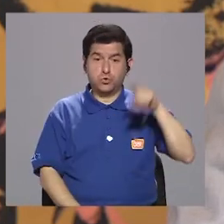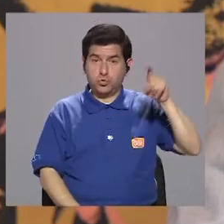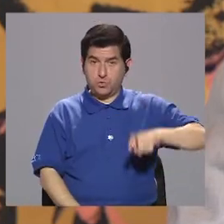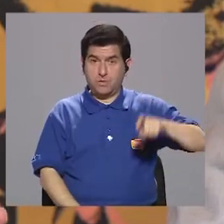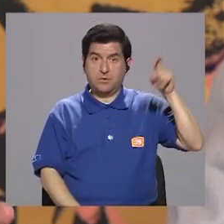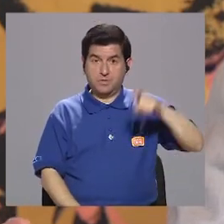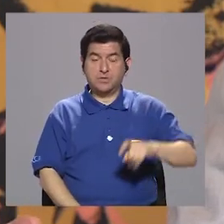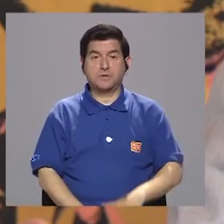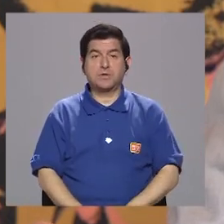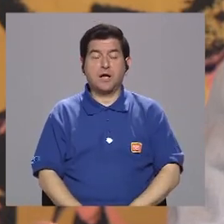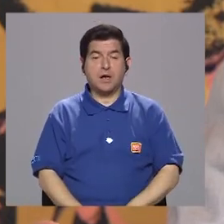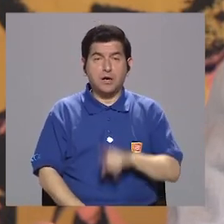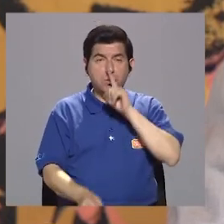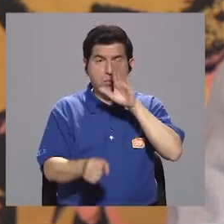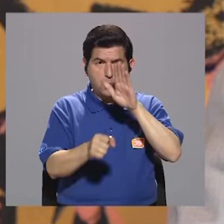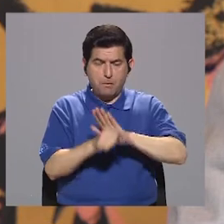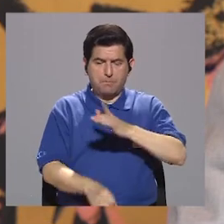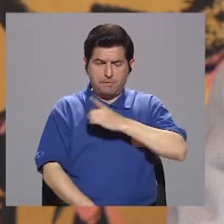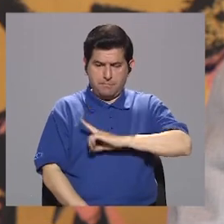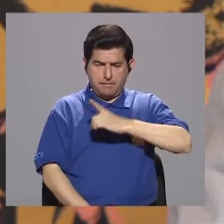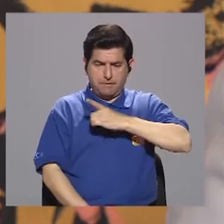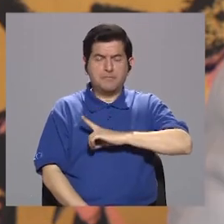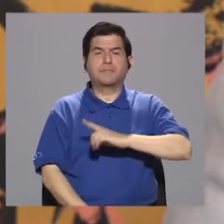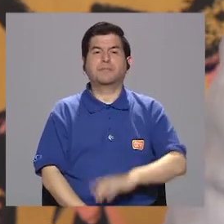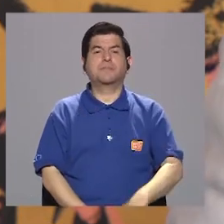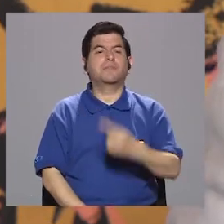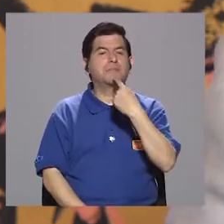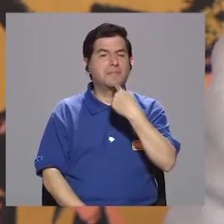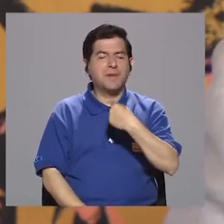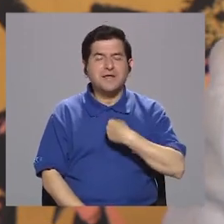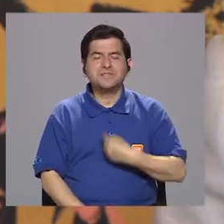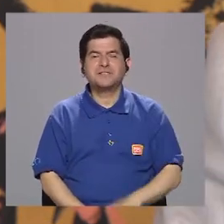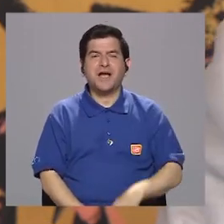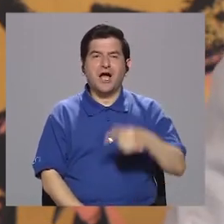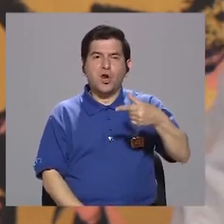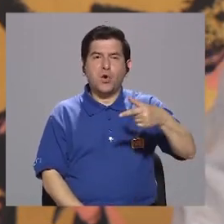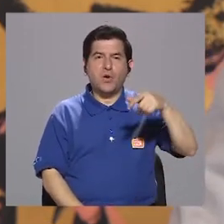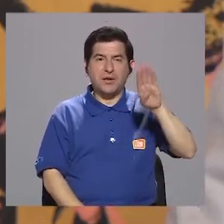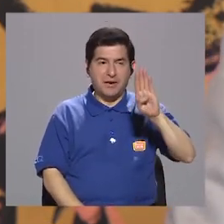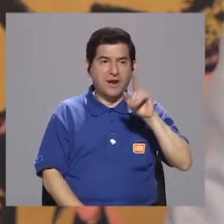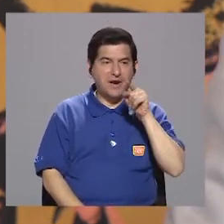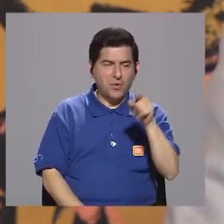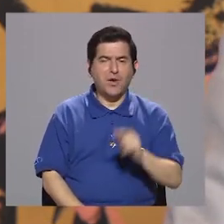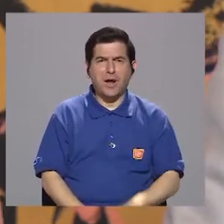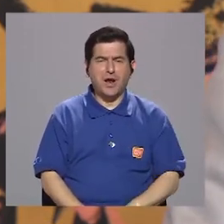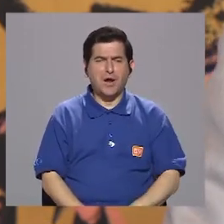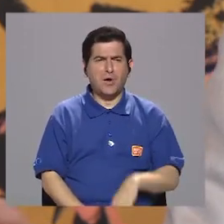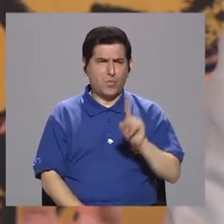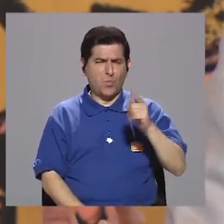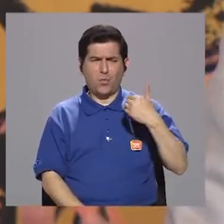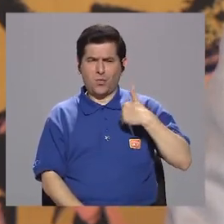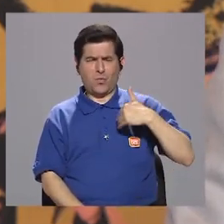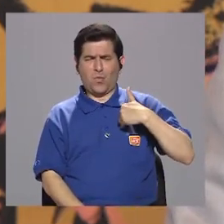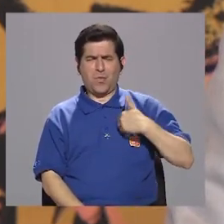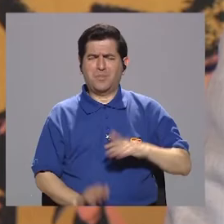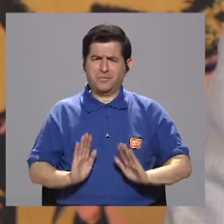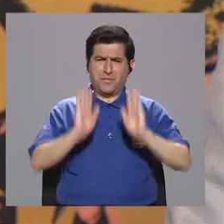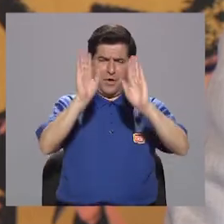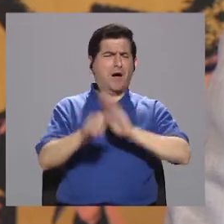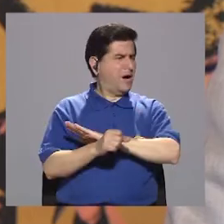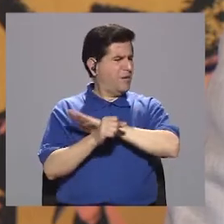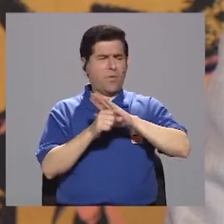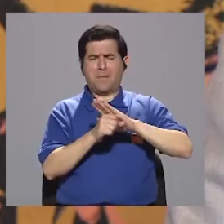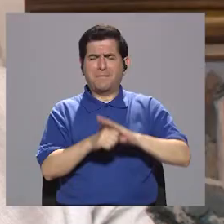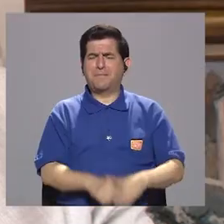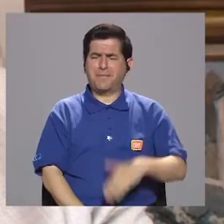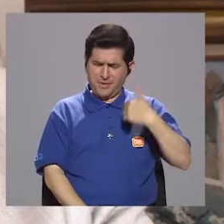ser muy disciplinado. Me contaba doña Gloria que era muy caballeroso. Ah, no, era un gentleman completo,